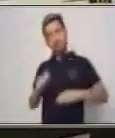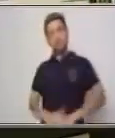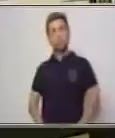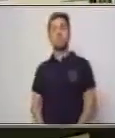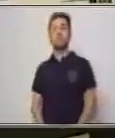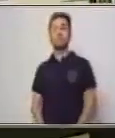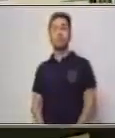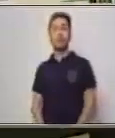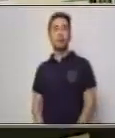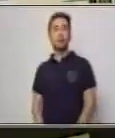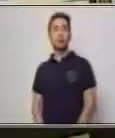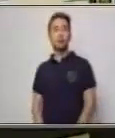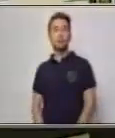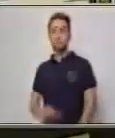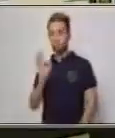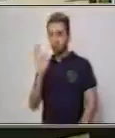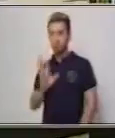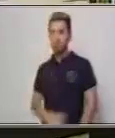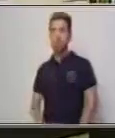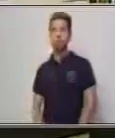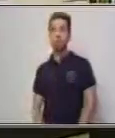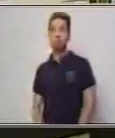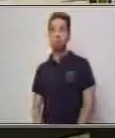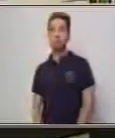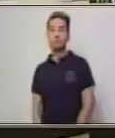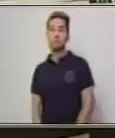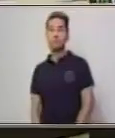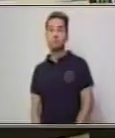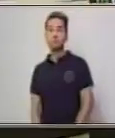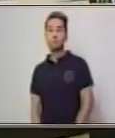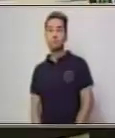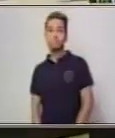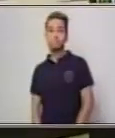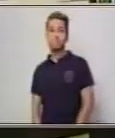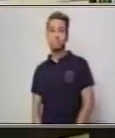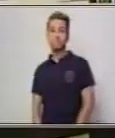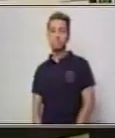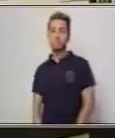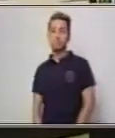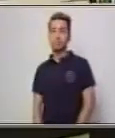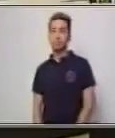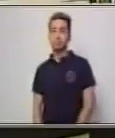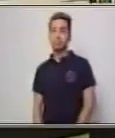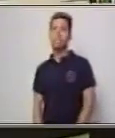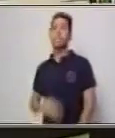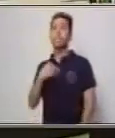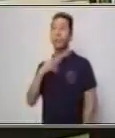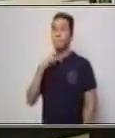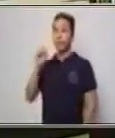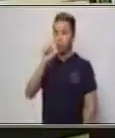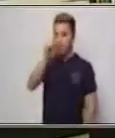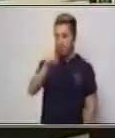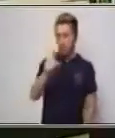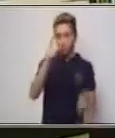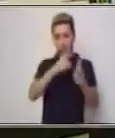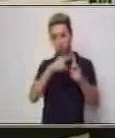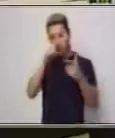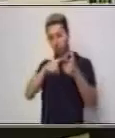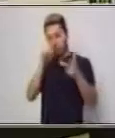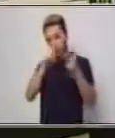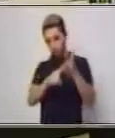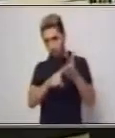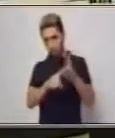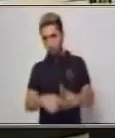Pero ahí está. ¿A qué voy con eso? Voy a lanzar tres preguntas. Tres